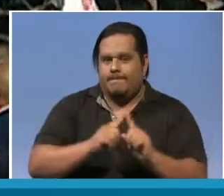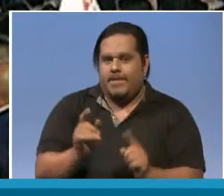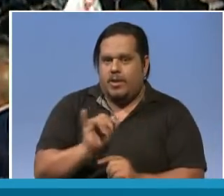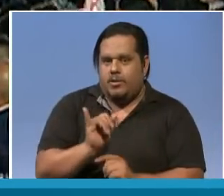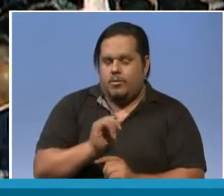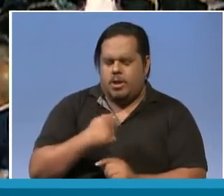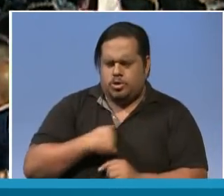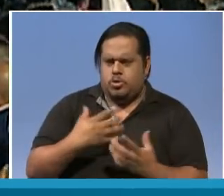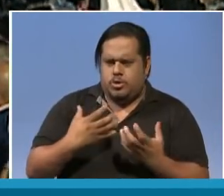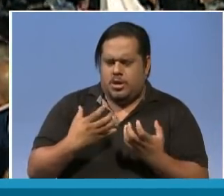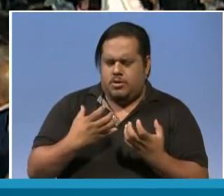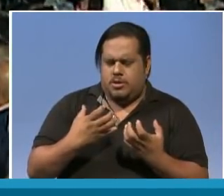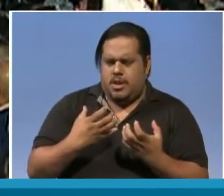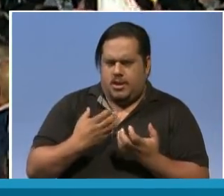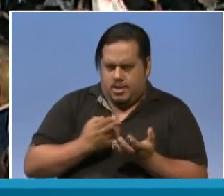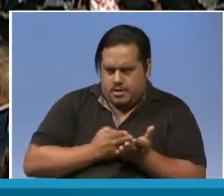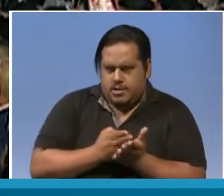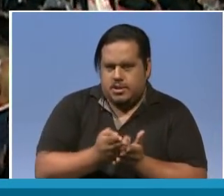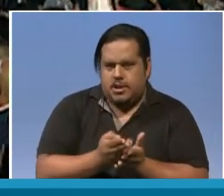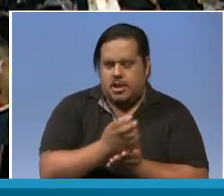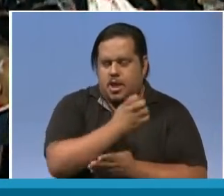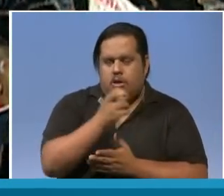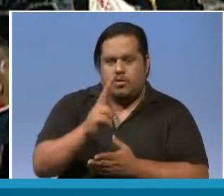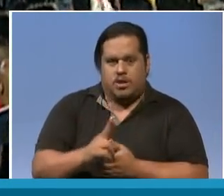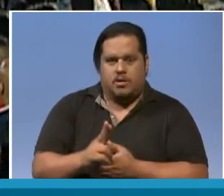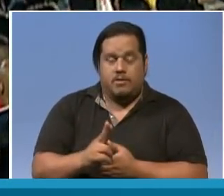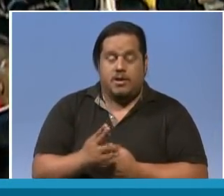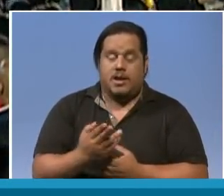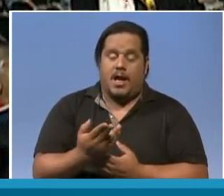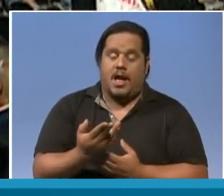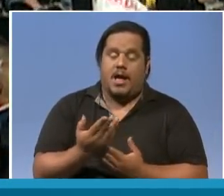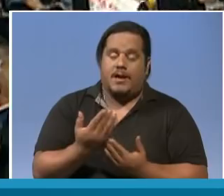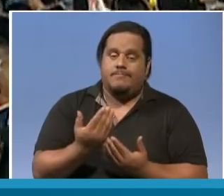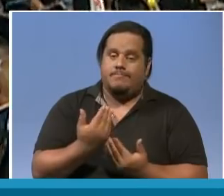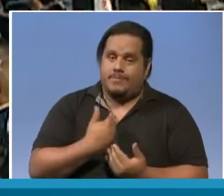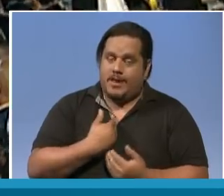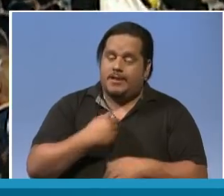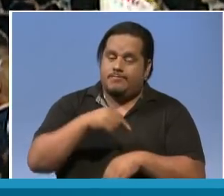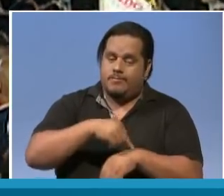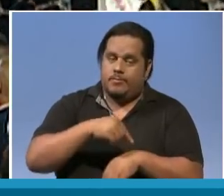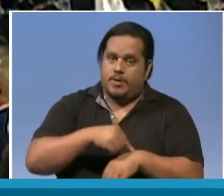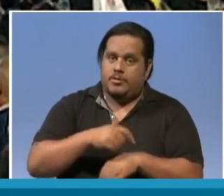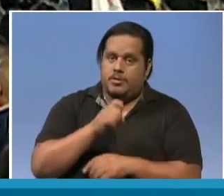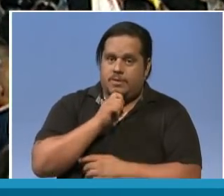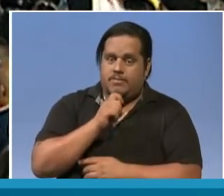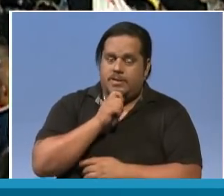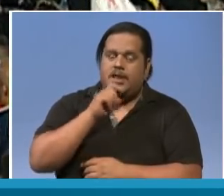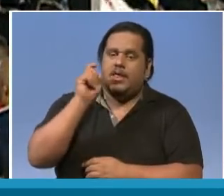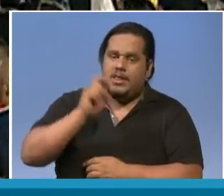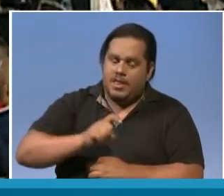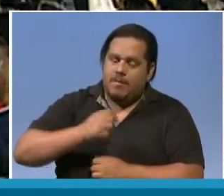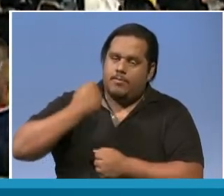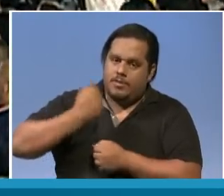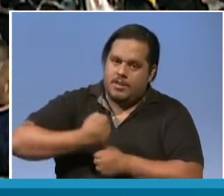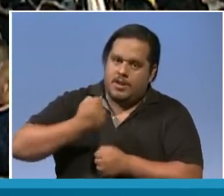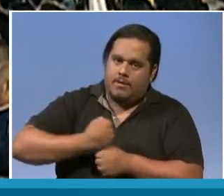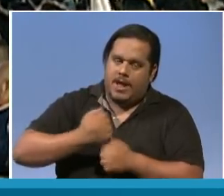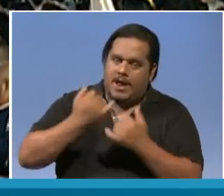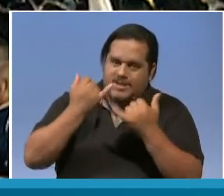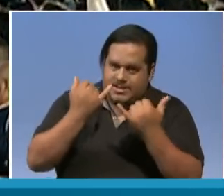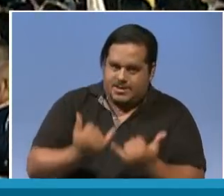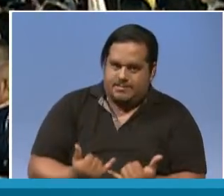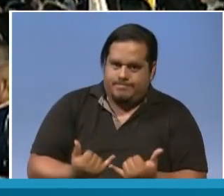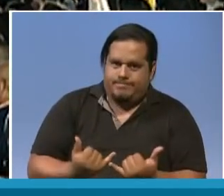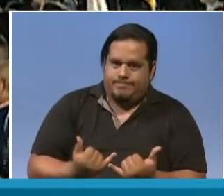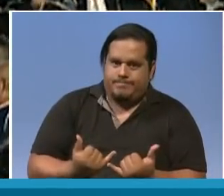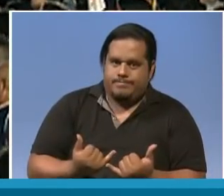quiero ser sincero. Costa Rica atraviesa momentos complejos y tenemos que ponernos a trabajar desde